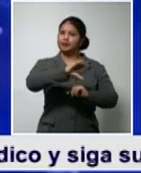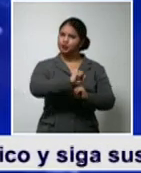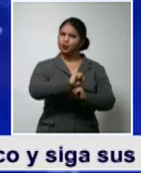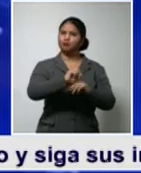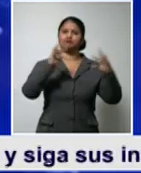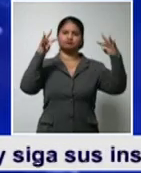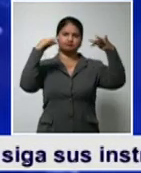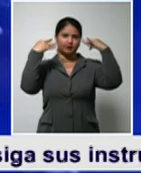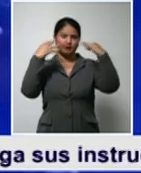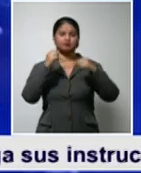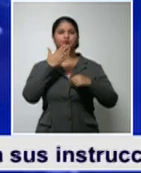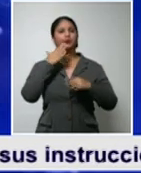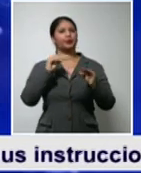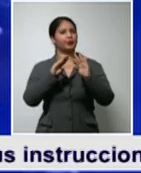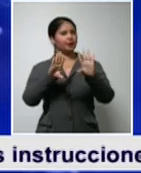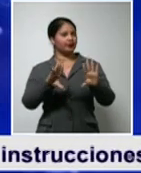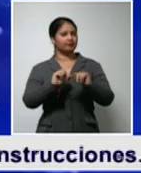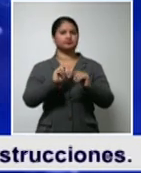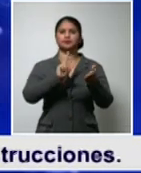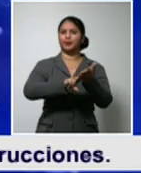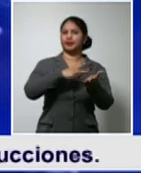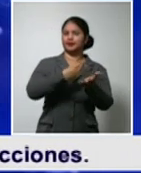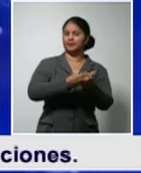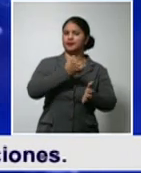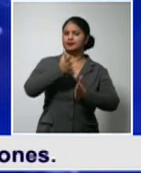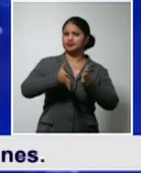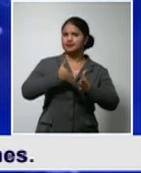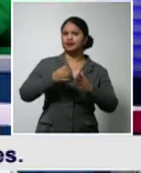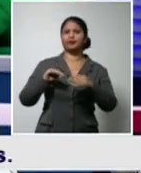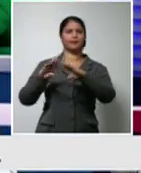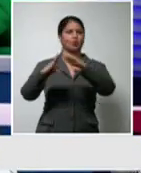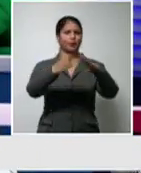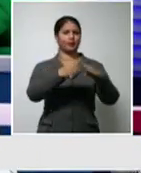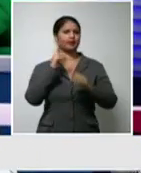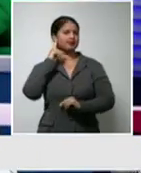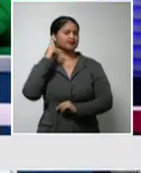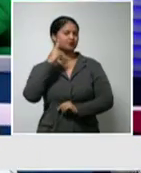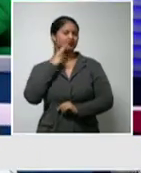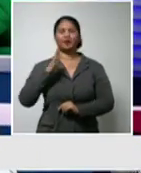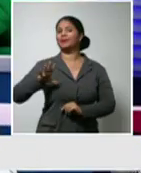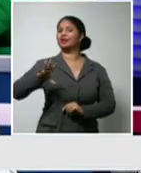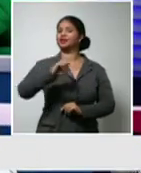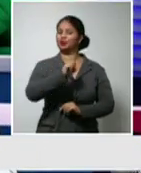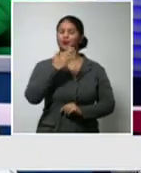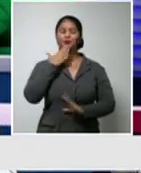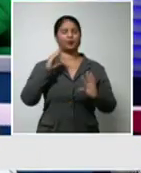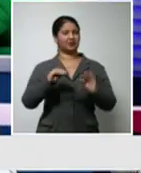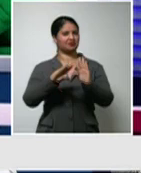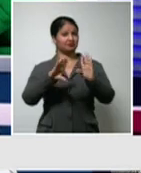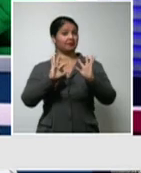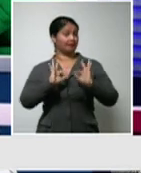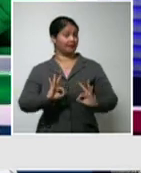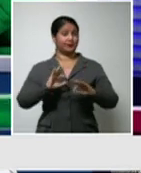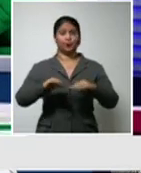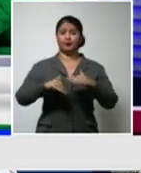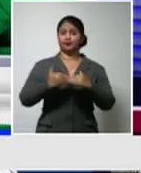personas que escuchan la información diariamente. Un día nublado y lluvioso, además